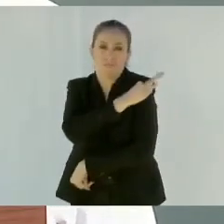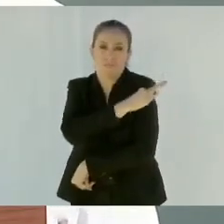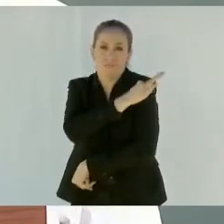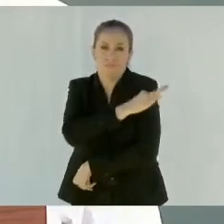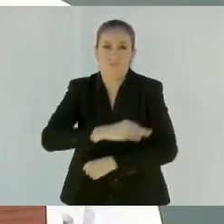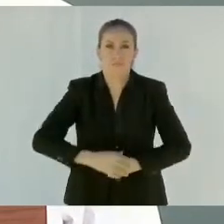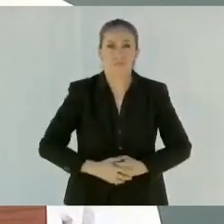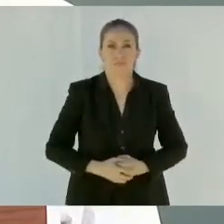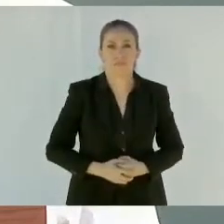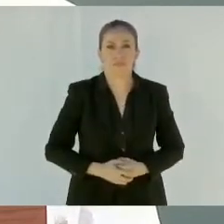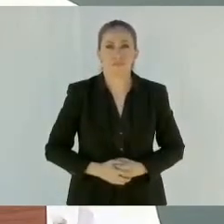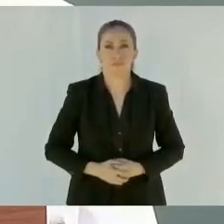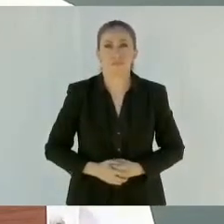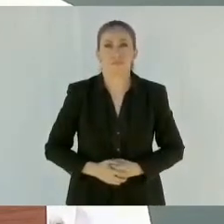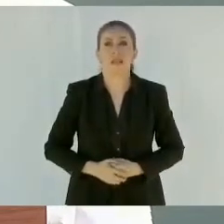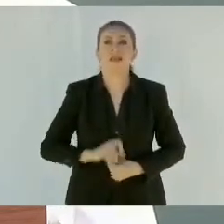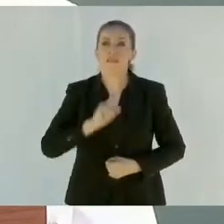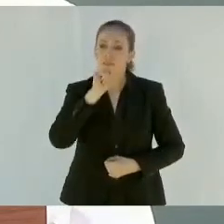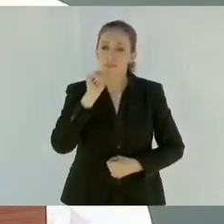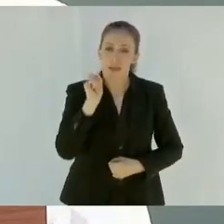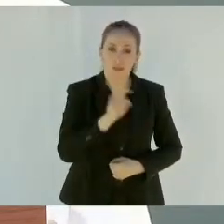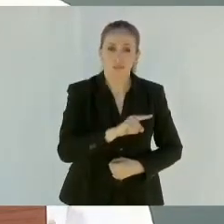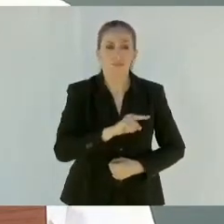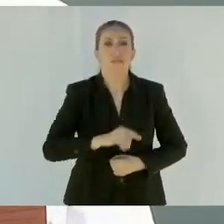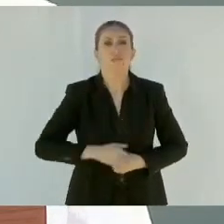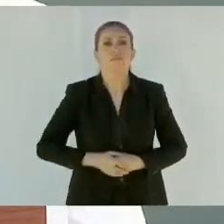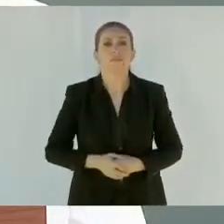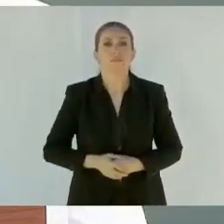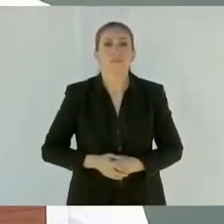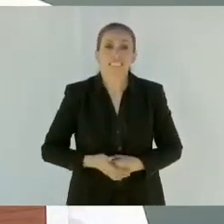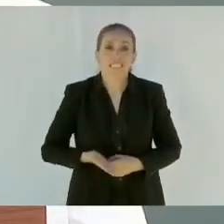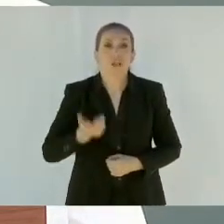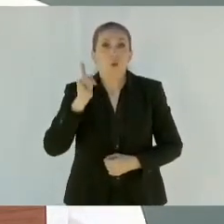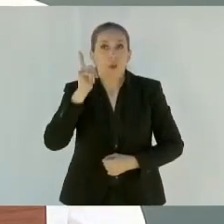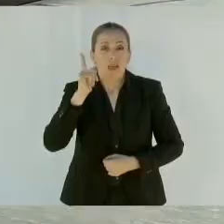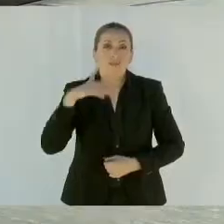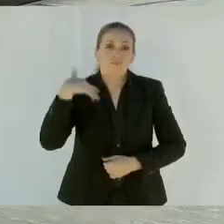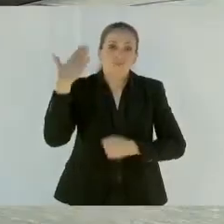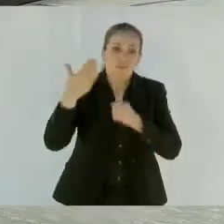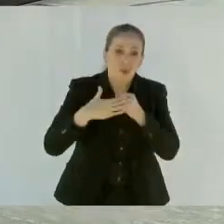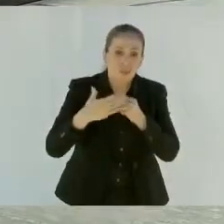buscando también el regreso a clases